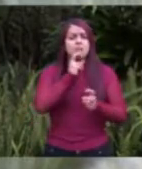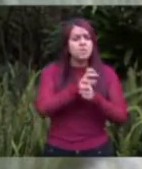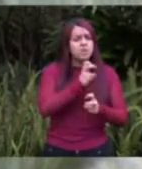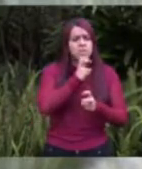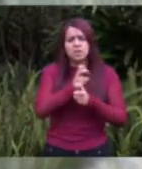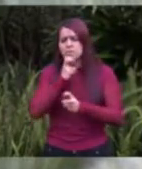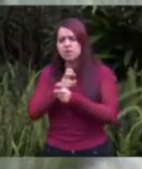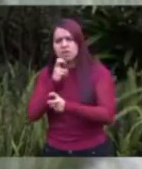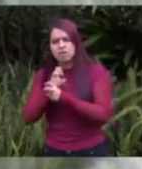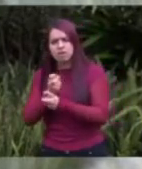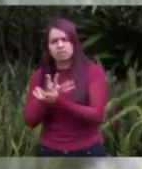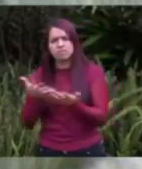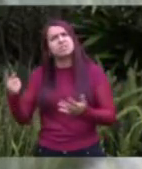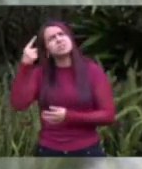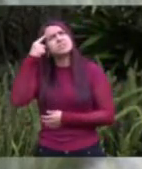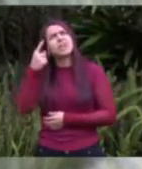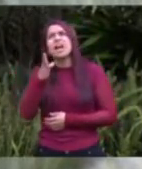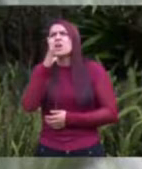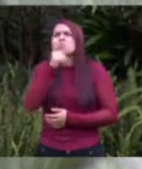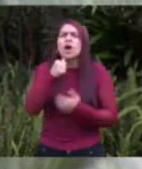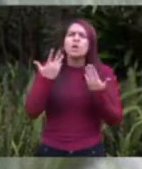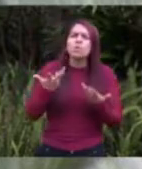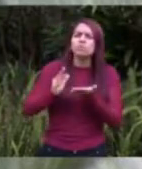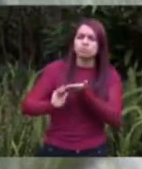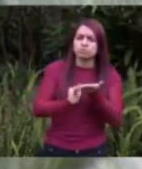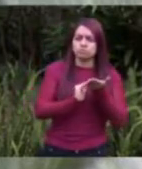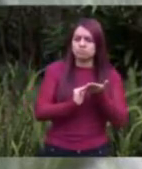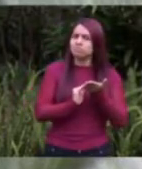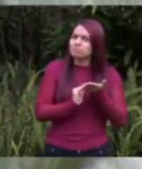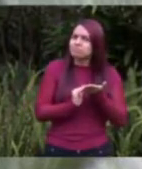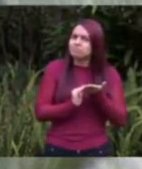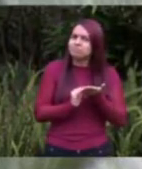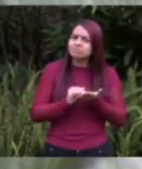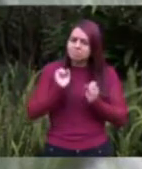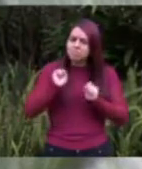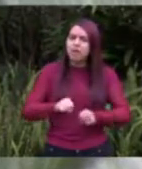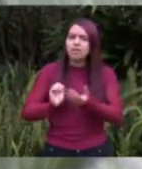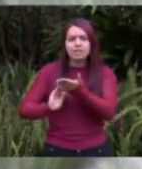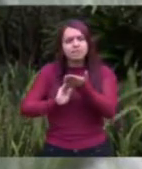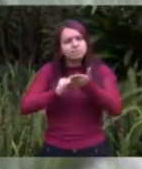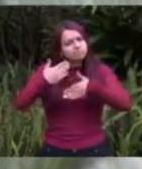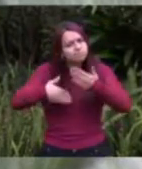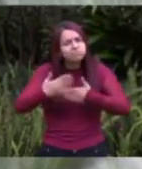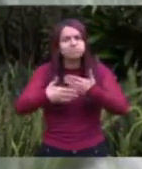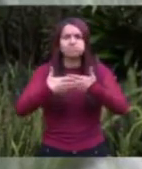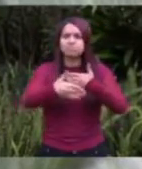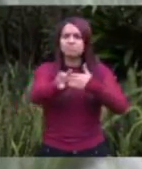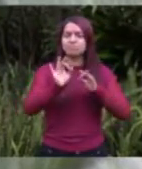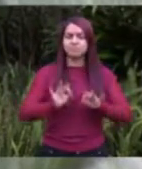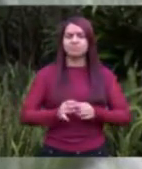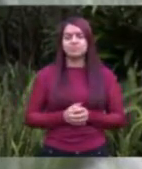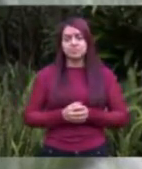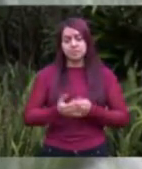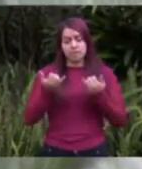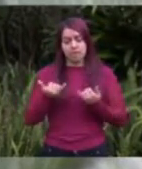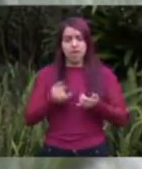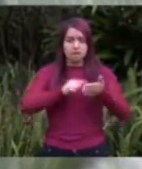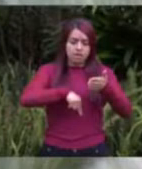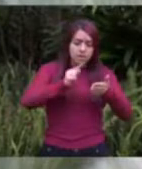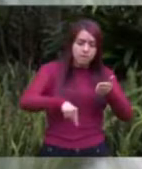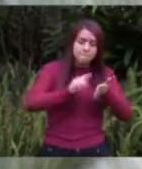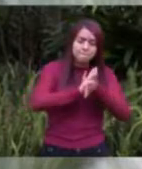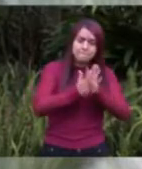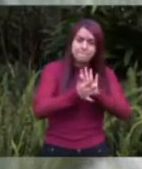los que pareciera que no hay salida, pero siempre terminamos saliendo adelante. Con este proceso de paz todos